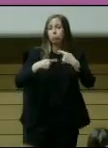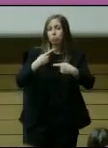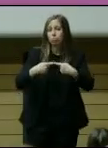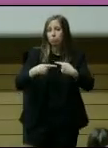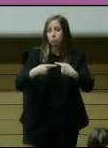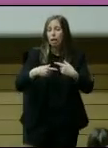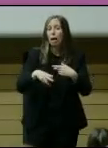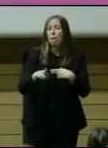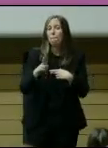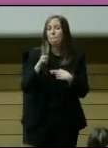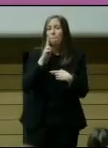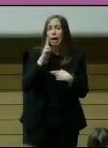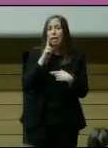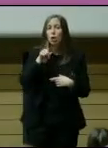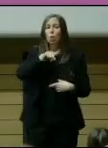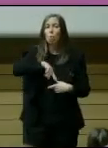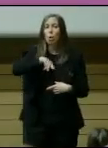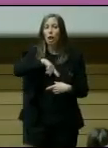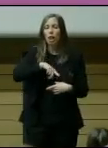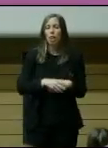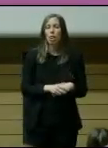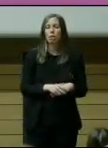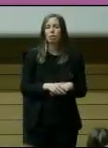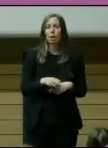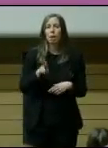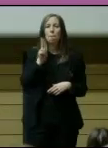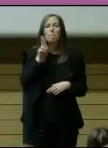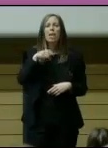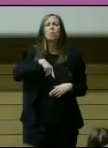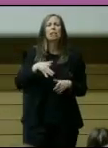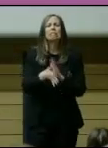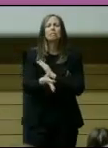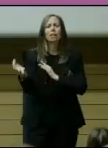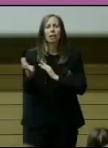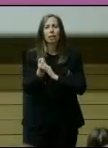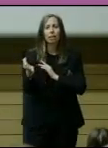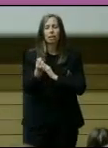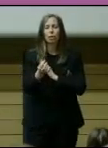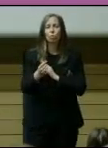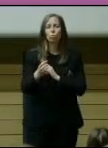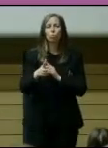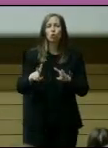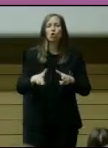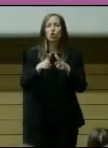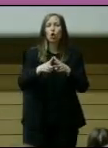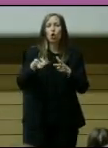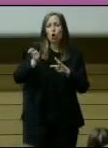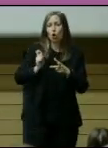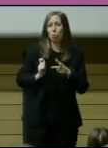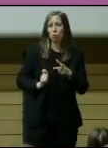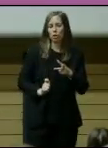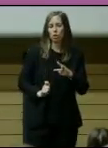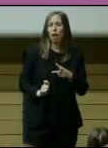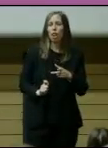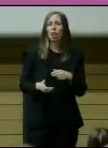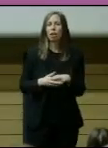pánico moral. Un pánico moral. ¿Qué es un pánico moral? A grandes rasgos, Simon Cohen, que fue un sociólogo que ya